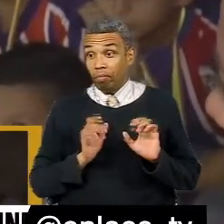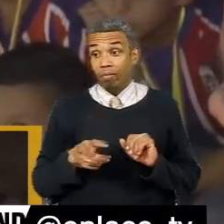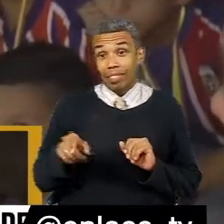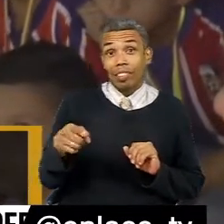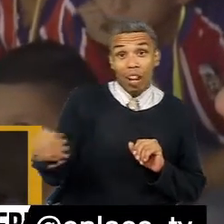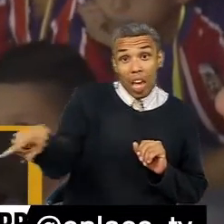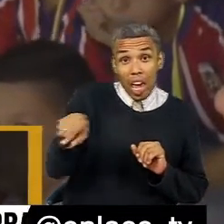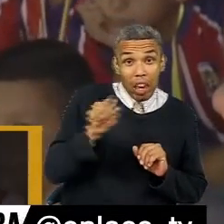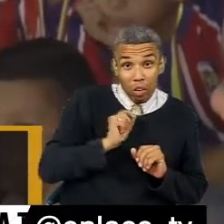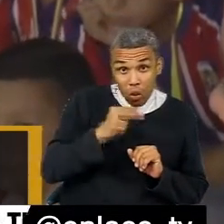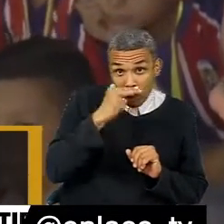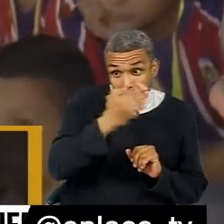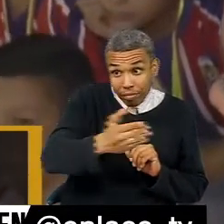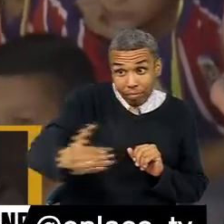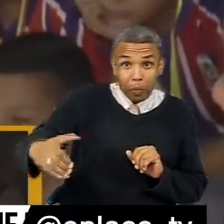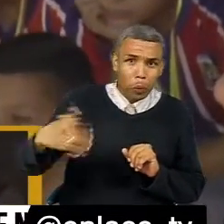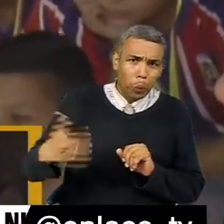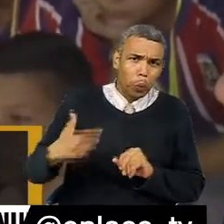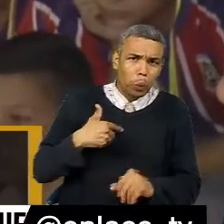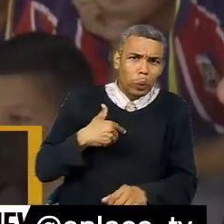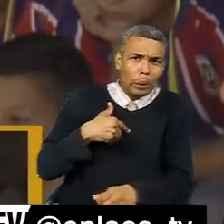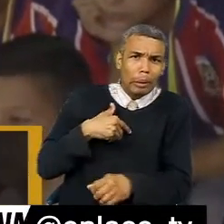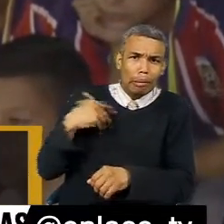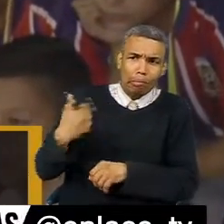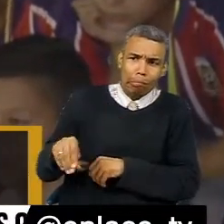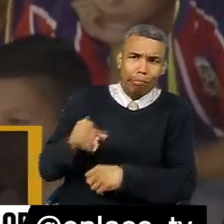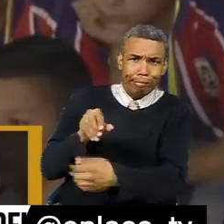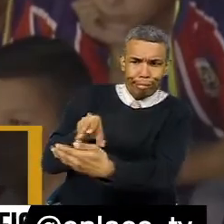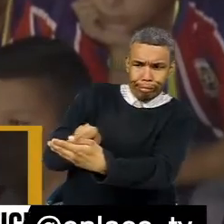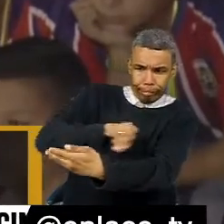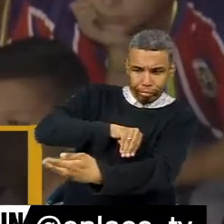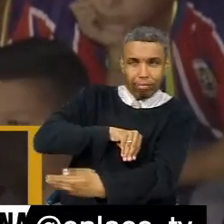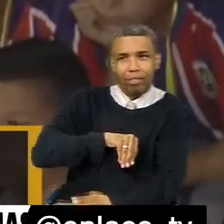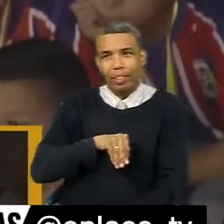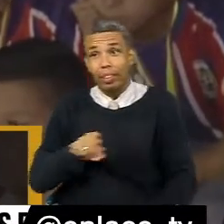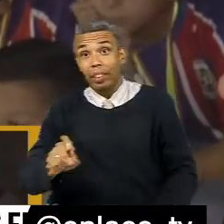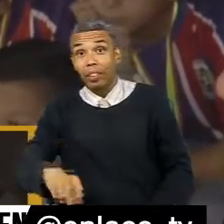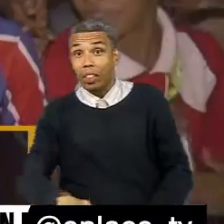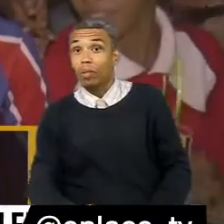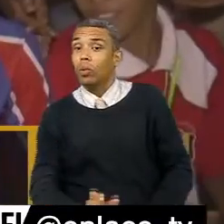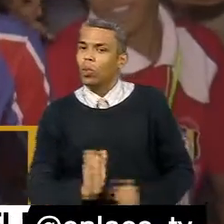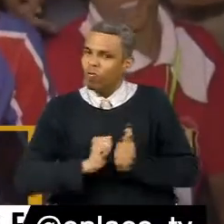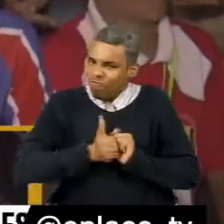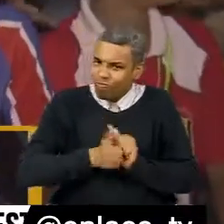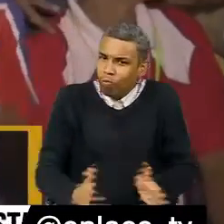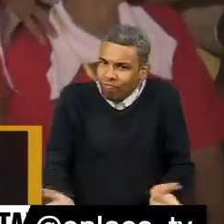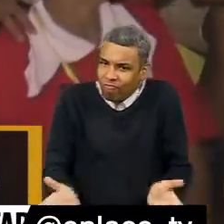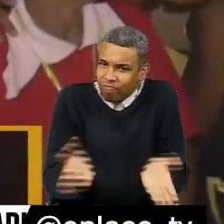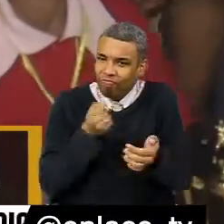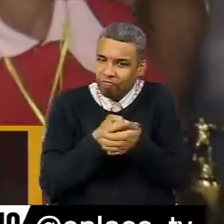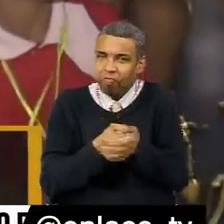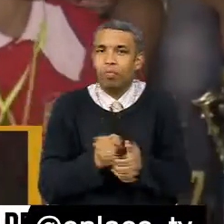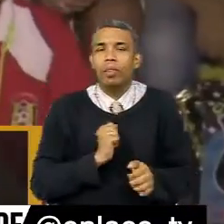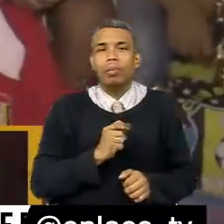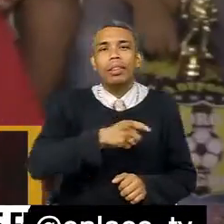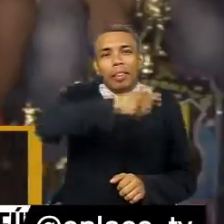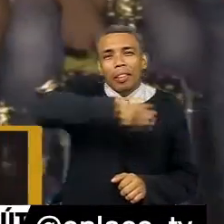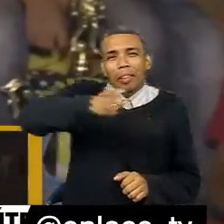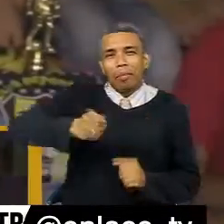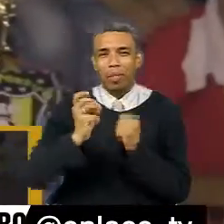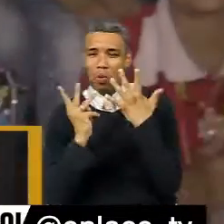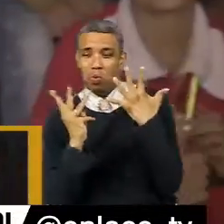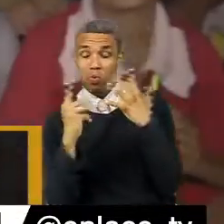Bermeja y en estos momentos somos ejemplo en Colombia para que sigamos adelante haciendo deporte. 8 jugadores se destacaron en el encuentro